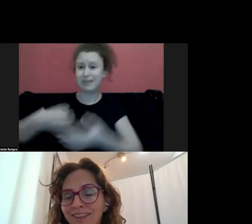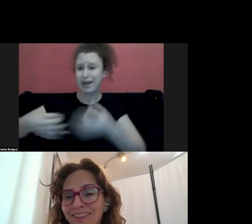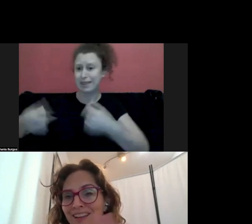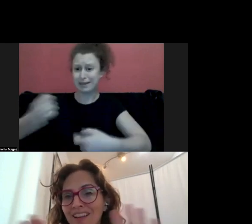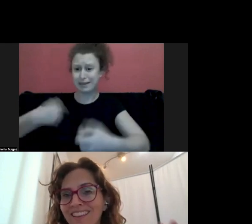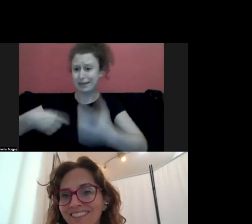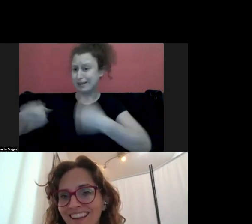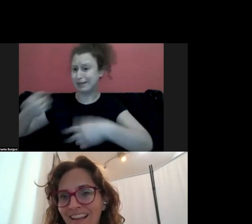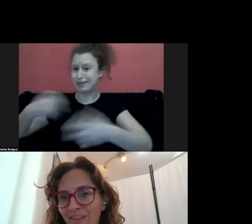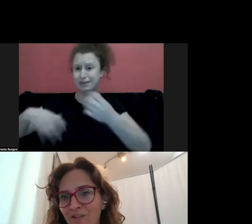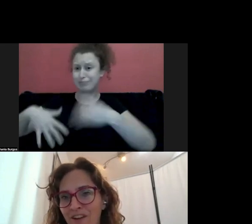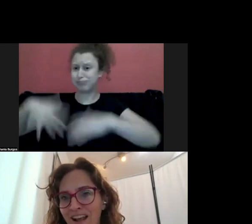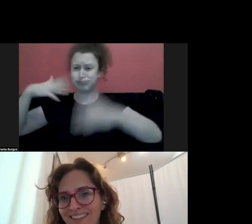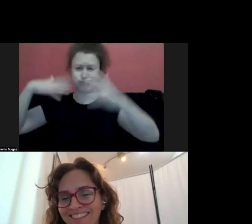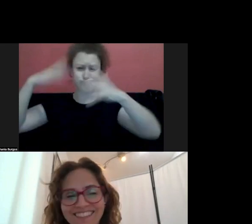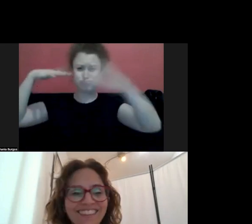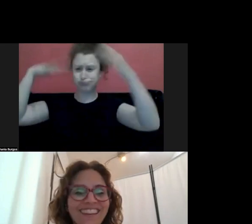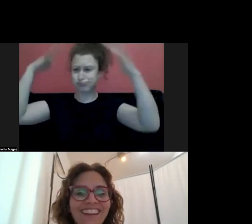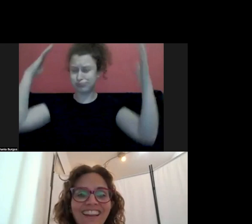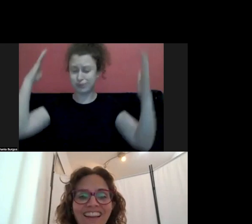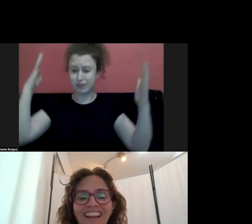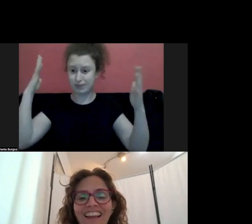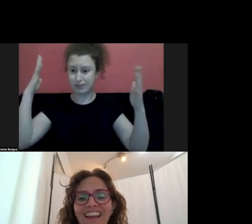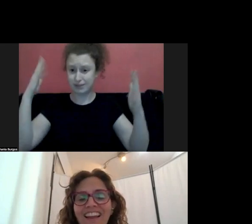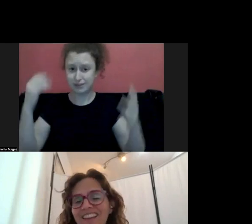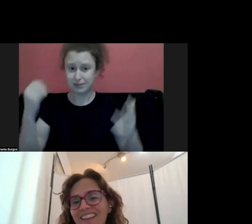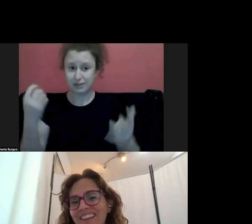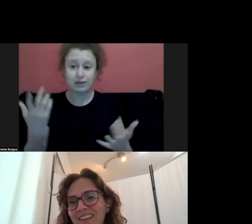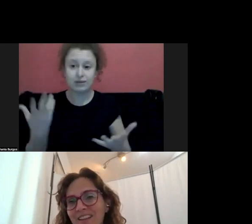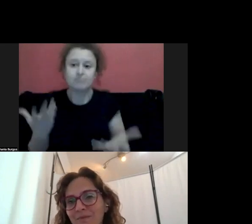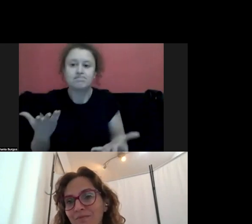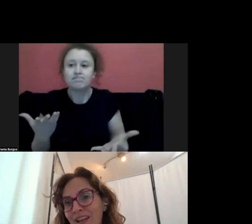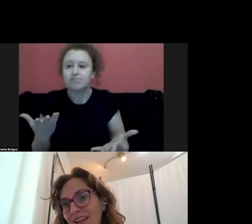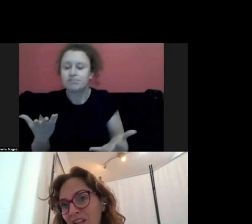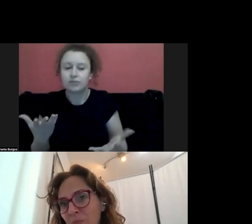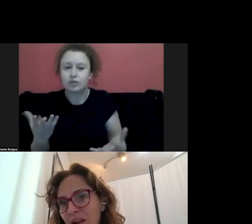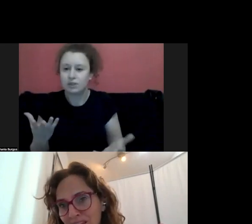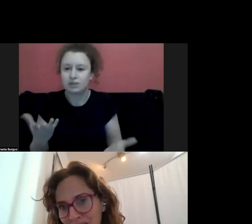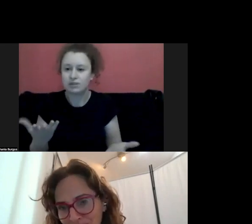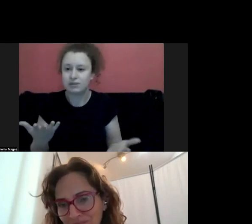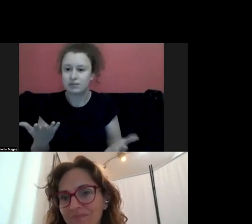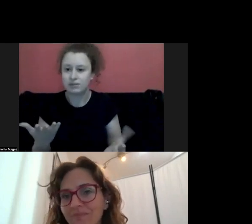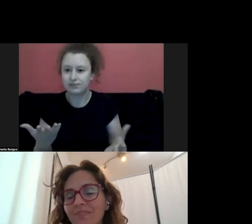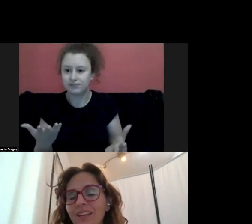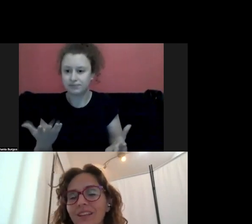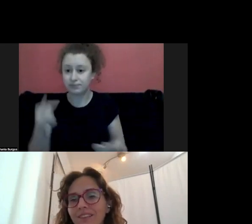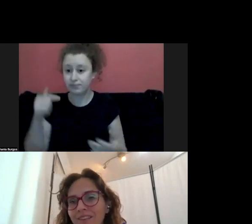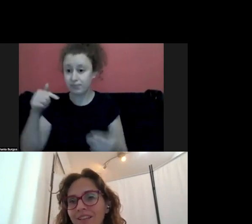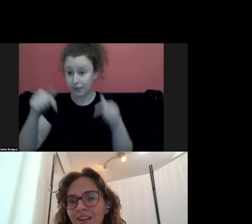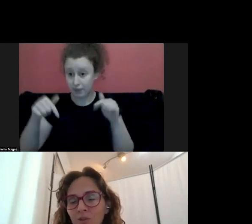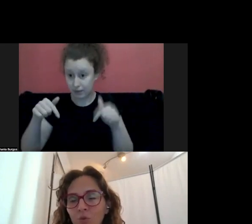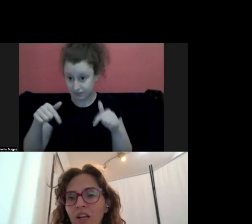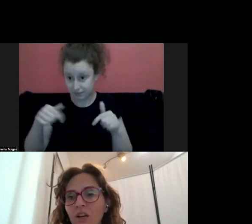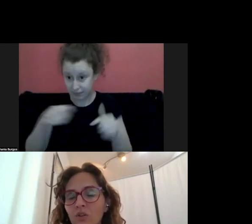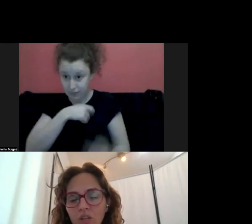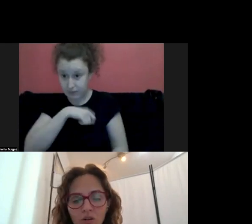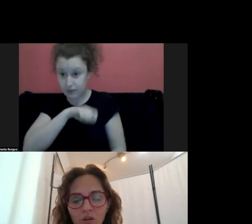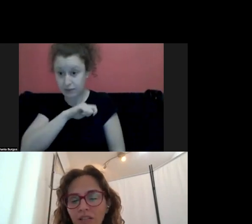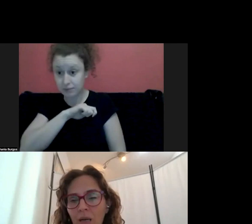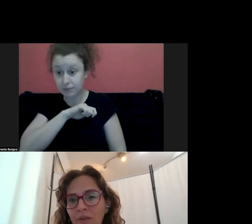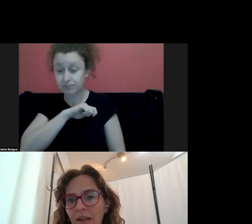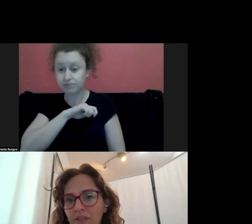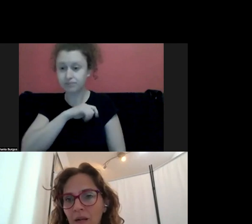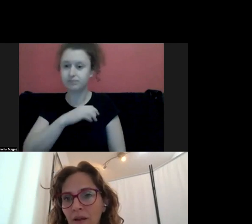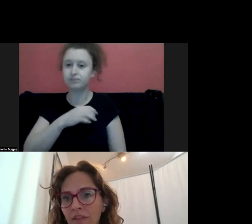es un mal internacional. Aquí en España, llega tu